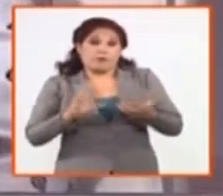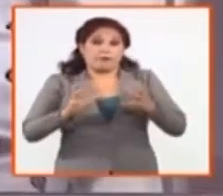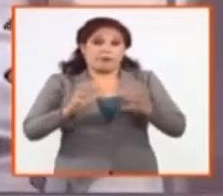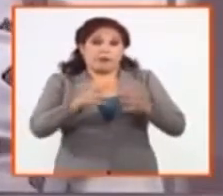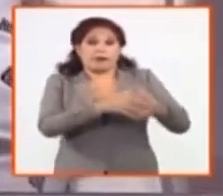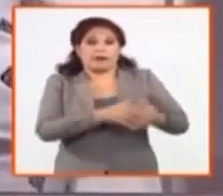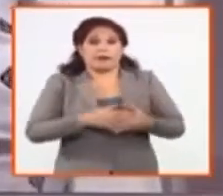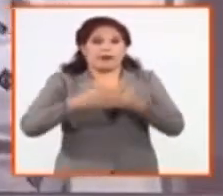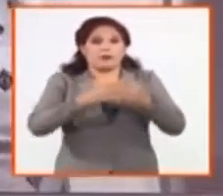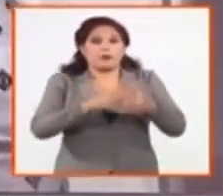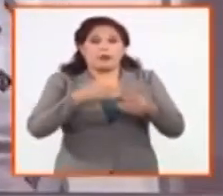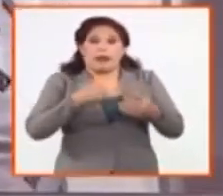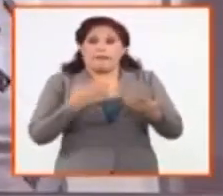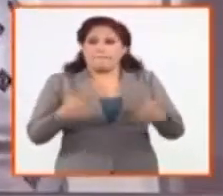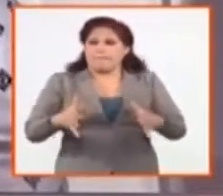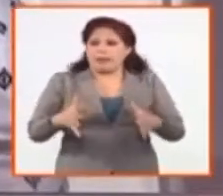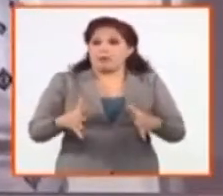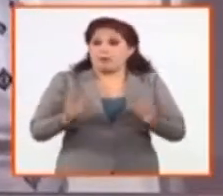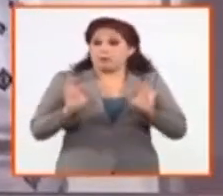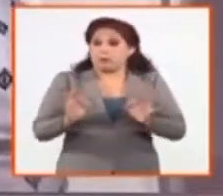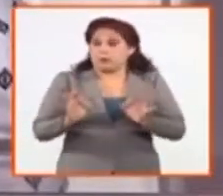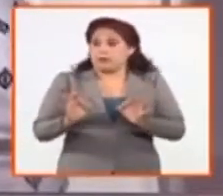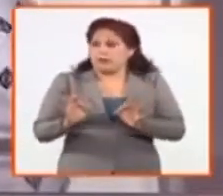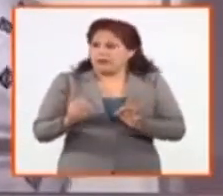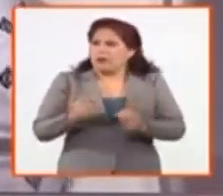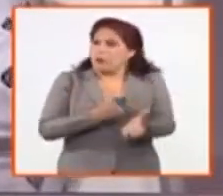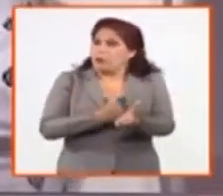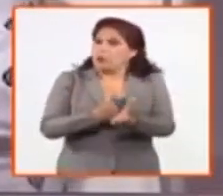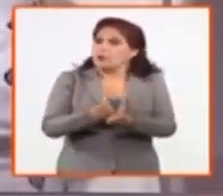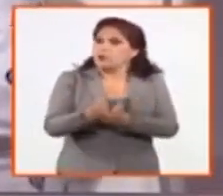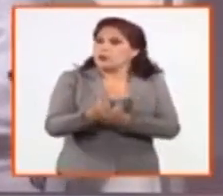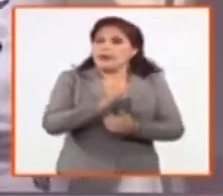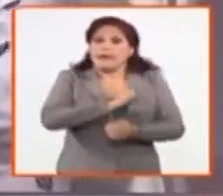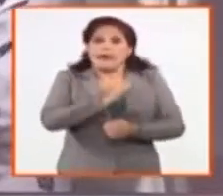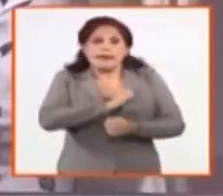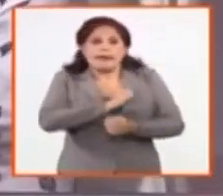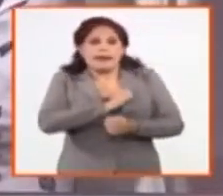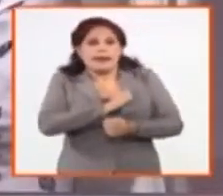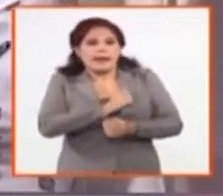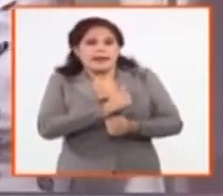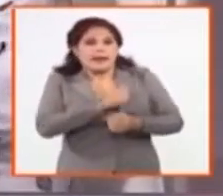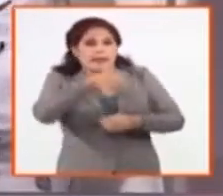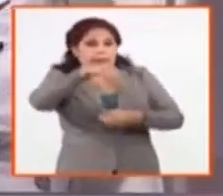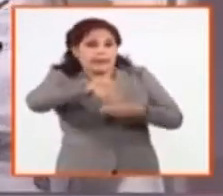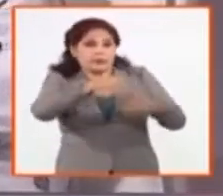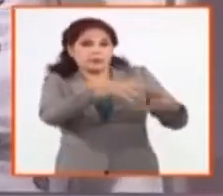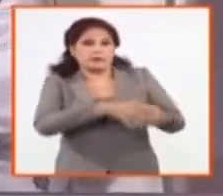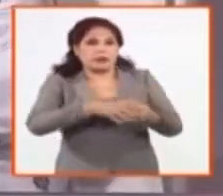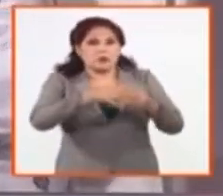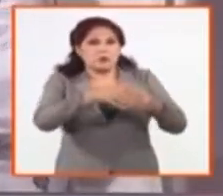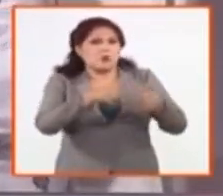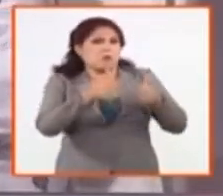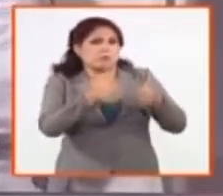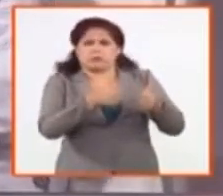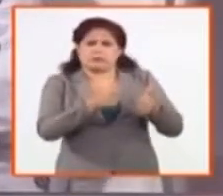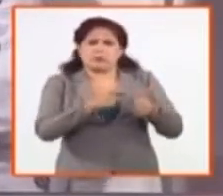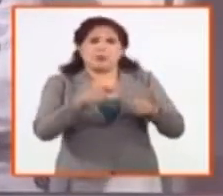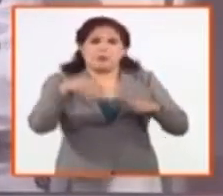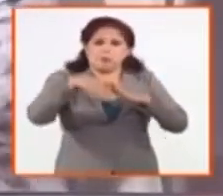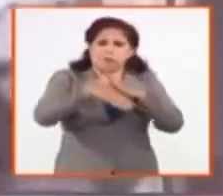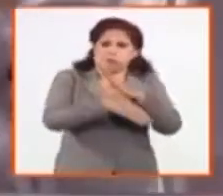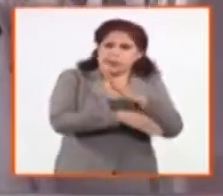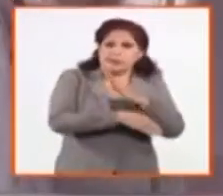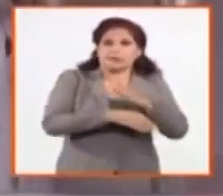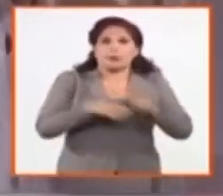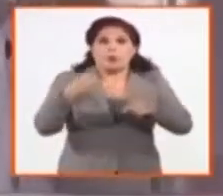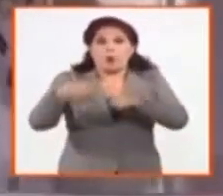por eso el temor mío a que él siga tratando de mantener la inestabilidad para no darle la posibilidad a las potencias emergentes